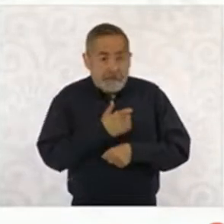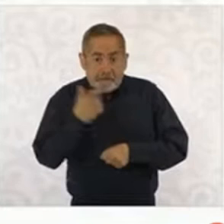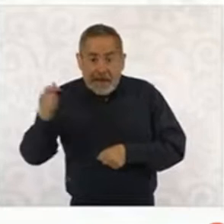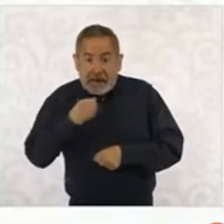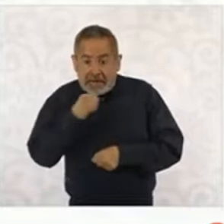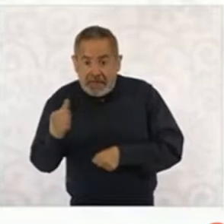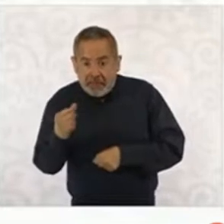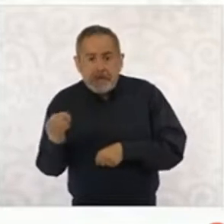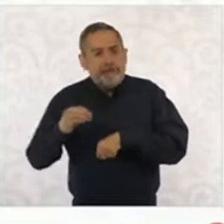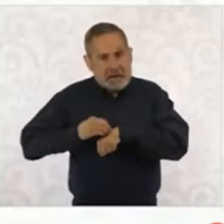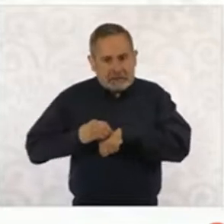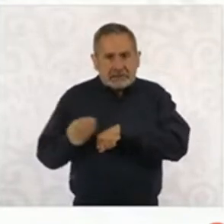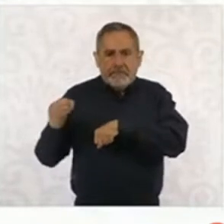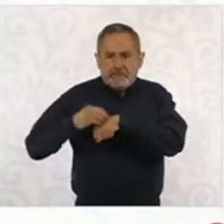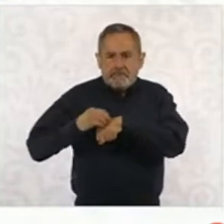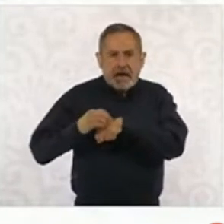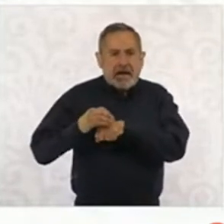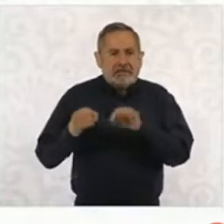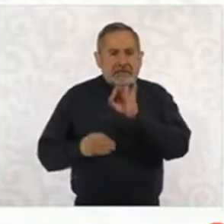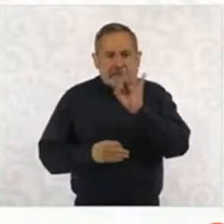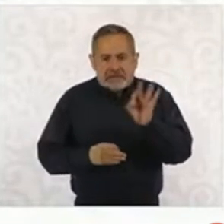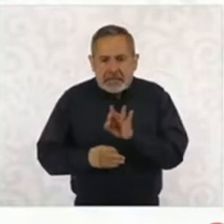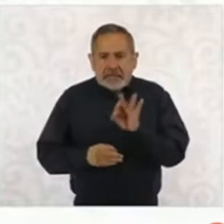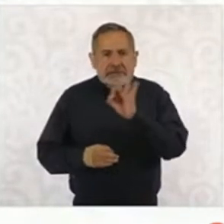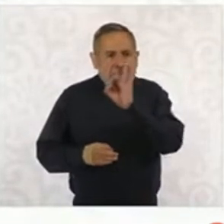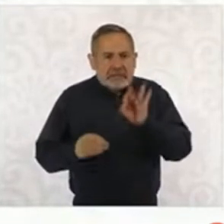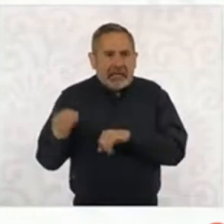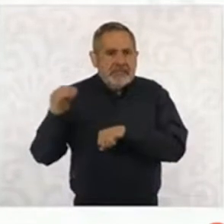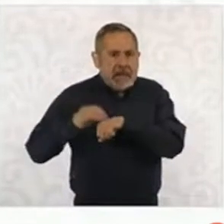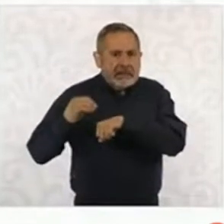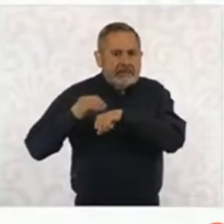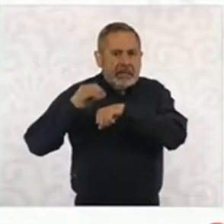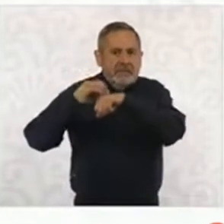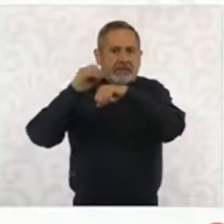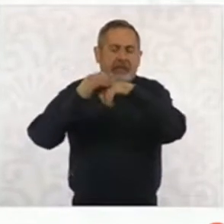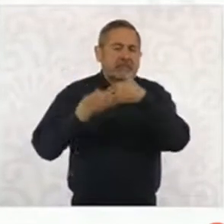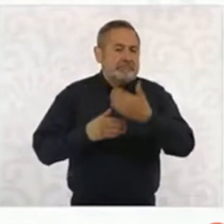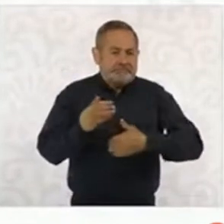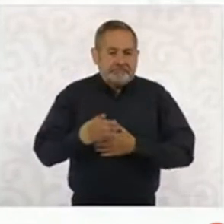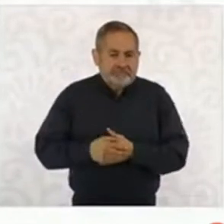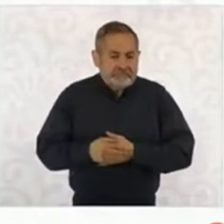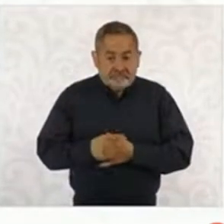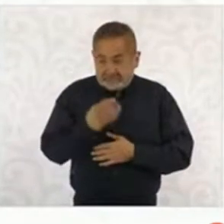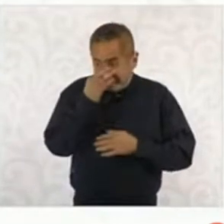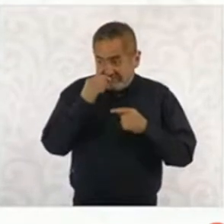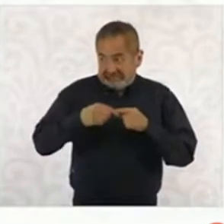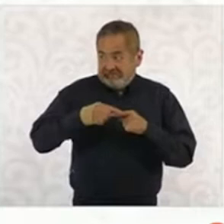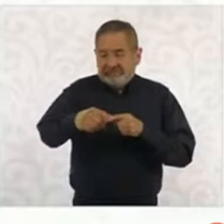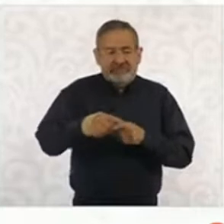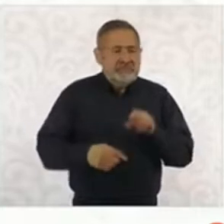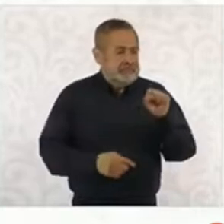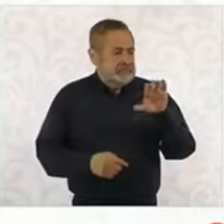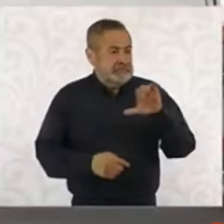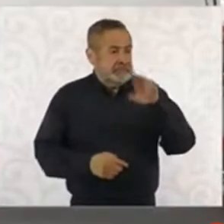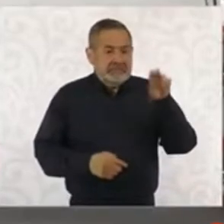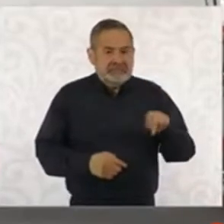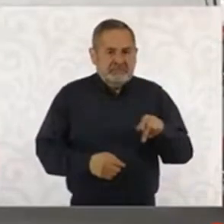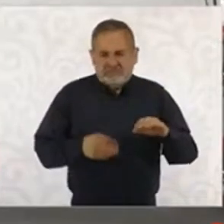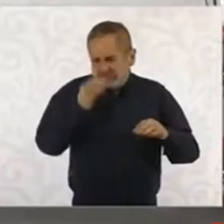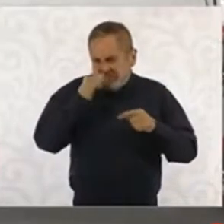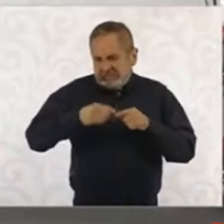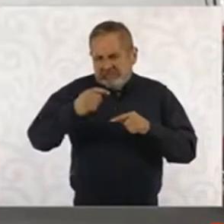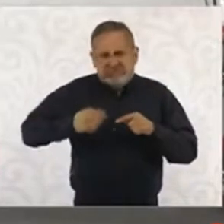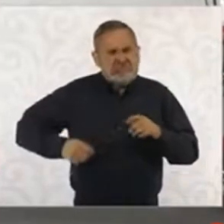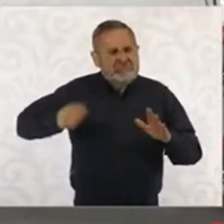crece. Y pues estos casos ya están a punto de fallarse en la Suprema Corte, como les dije. Adelante, por